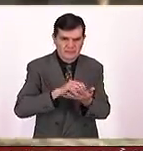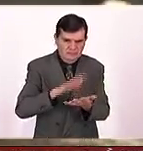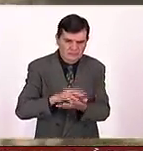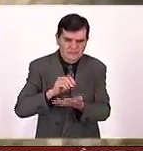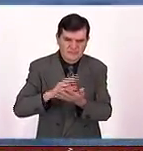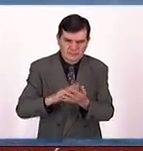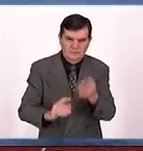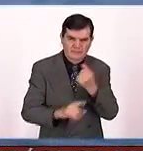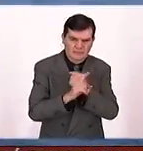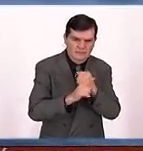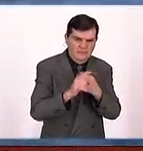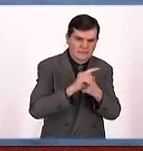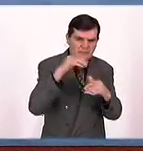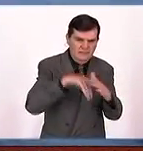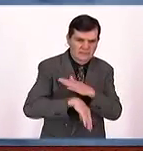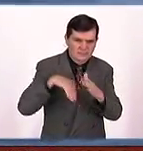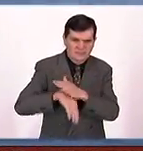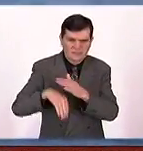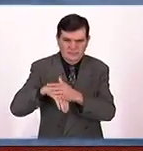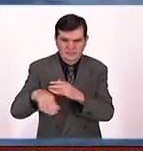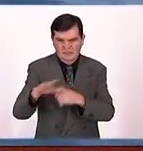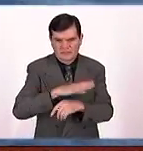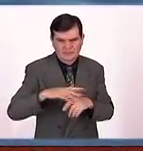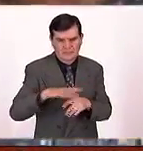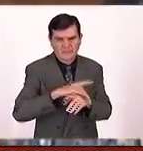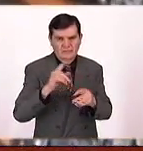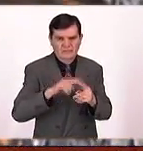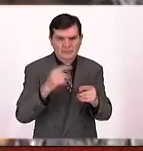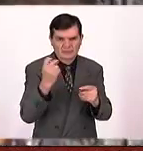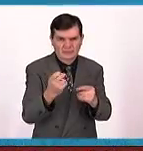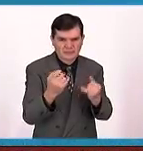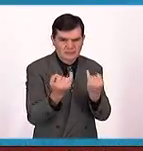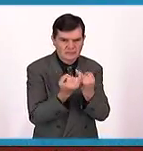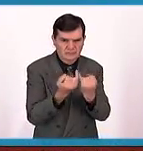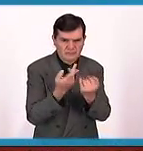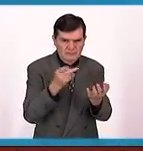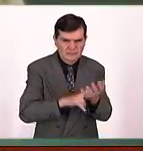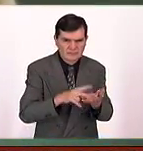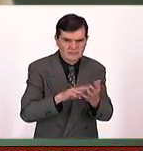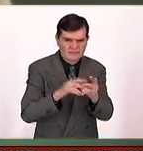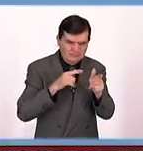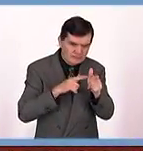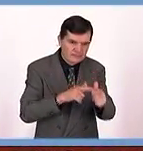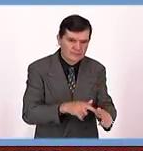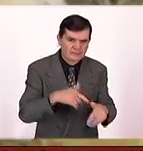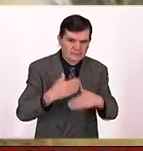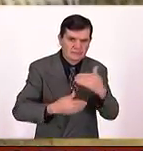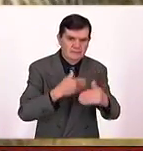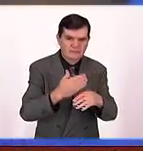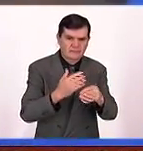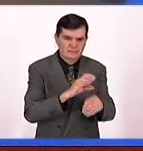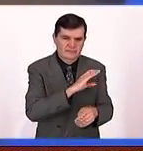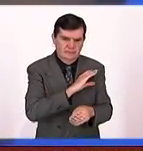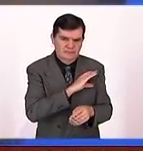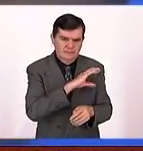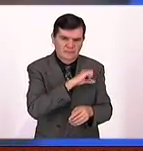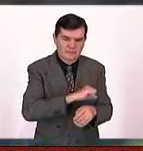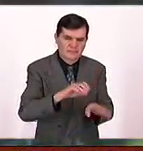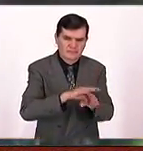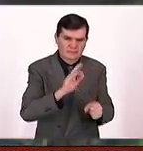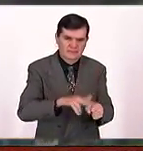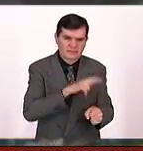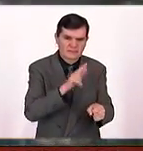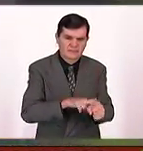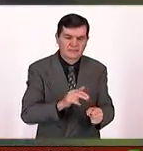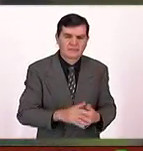están afectando el funcionamiento de nuestros ecosistemas y con ello la preservación de nuestra tan preciado capital natural,